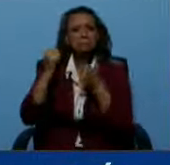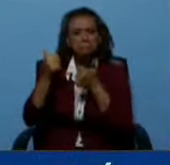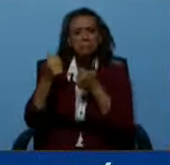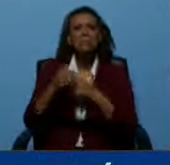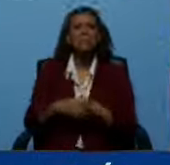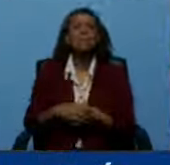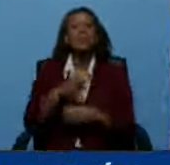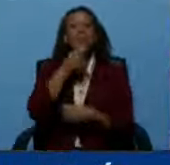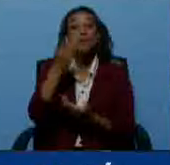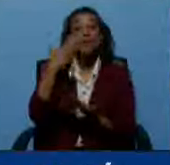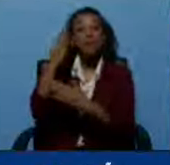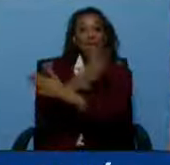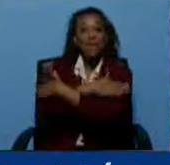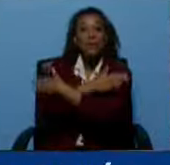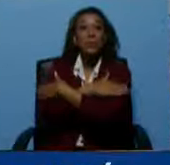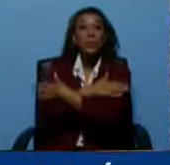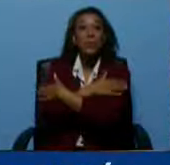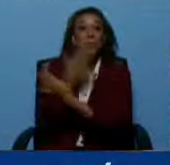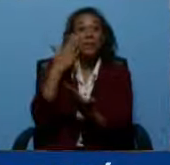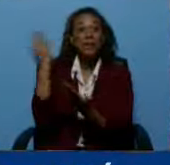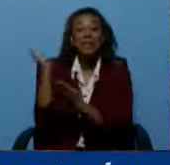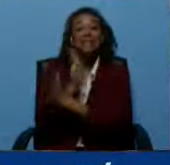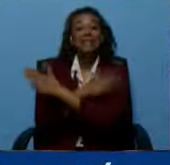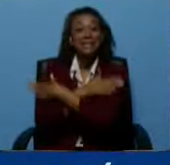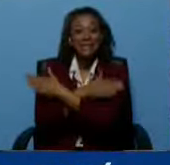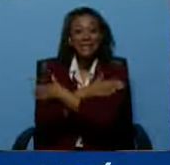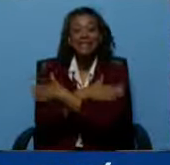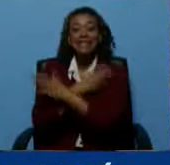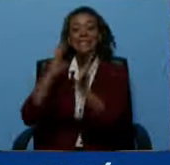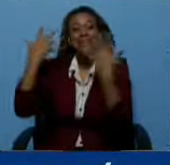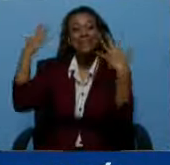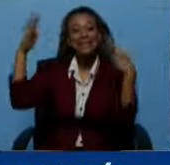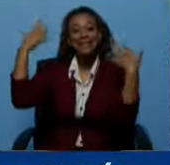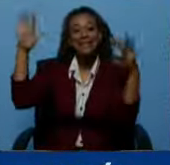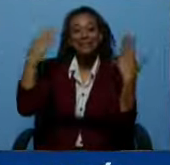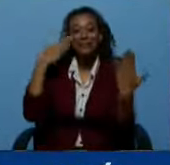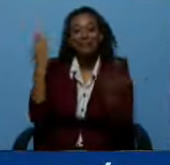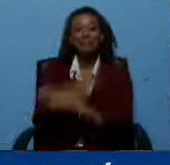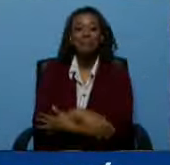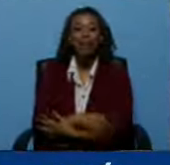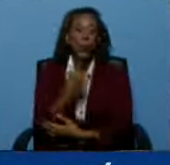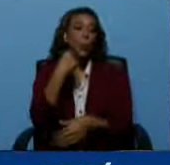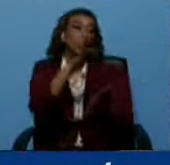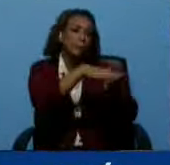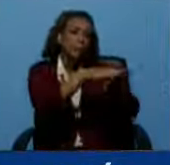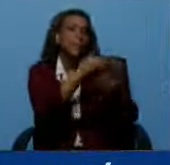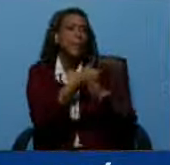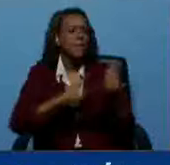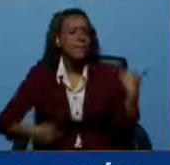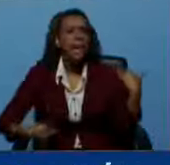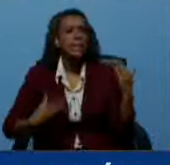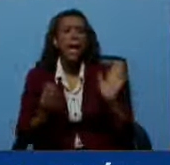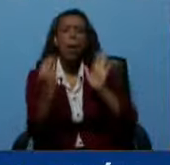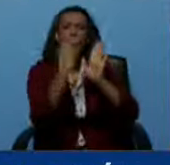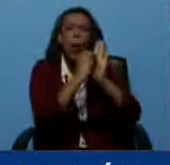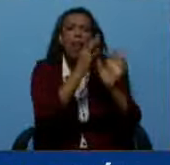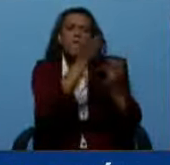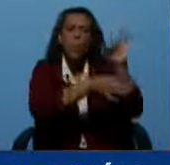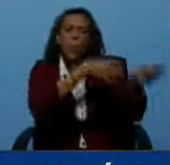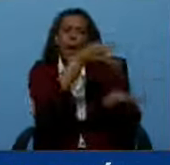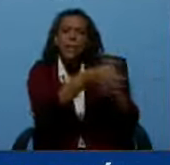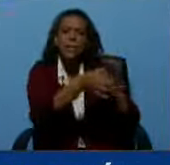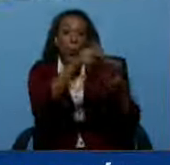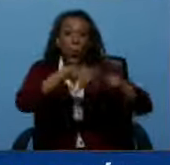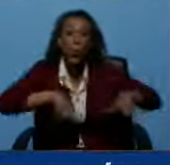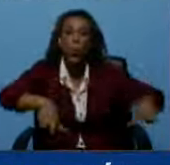¡Qué belleza! ¡Eso! ¡Eso! Le fue muy bien. Bueno, señor presidente, también queríamos acotar de que este